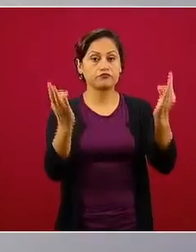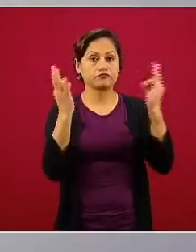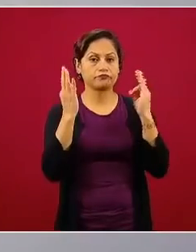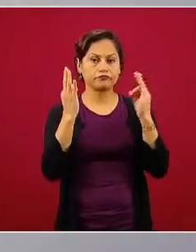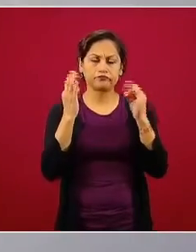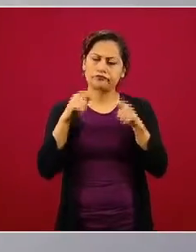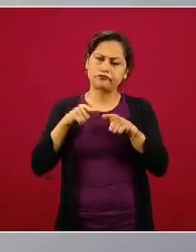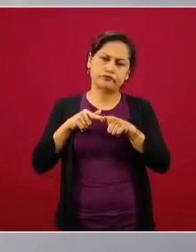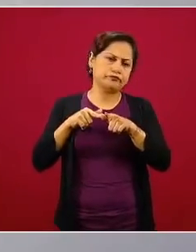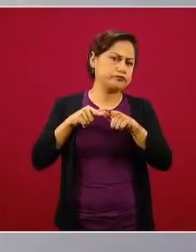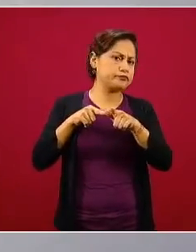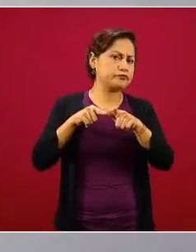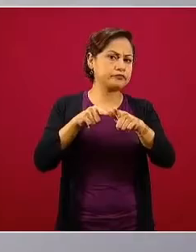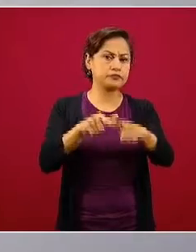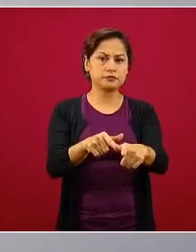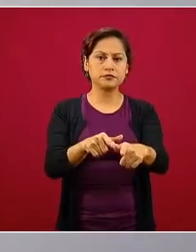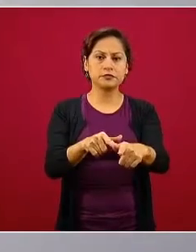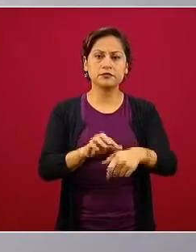permanente